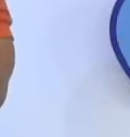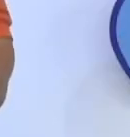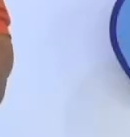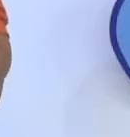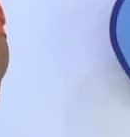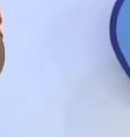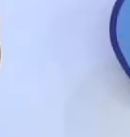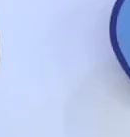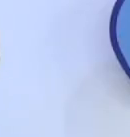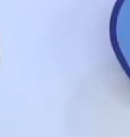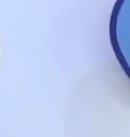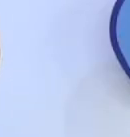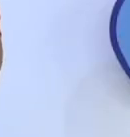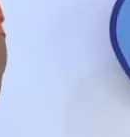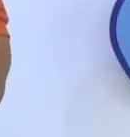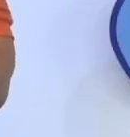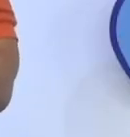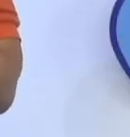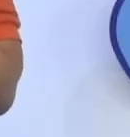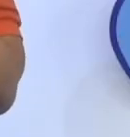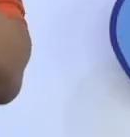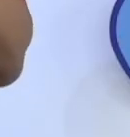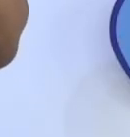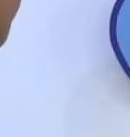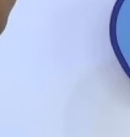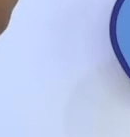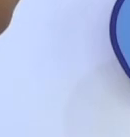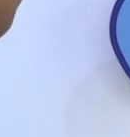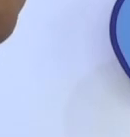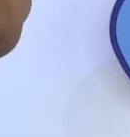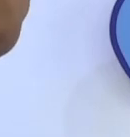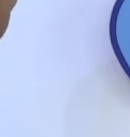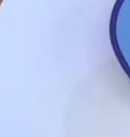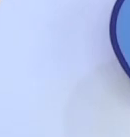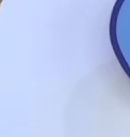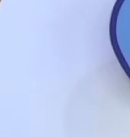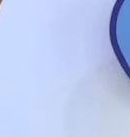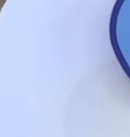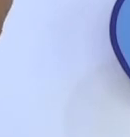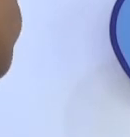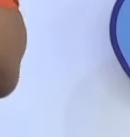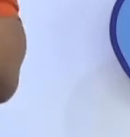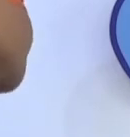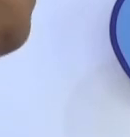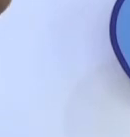Hola familia, para el día de hoy tenemos las siguientes palabras claves: materiales,